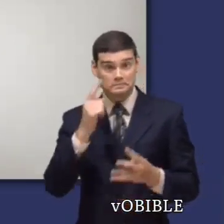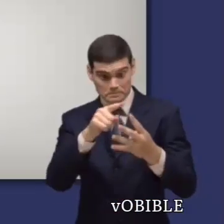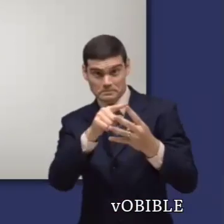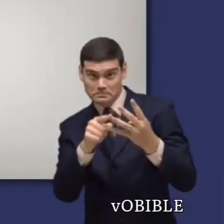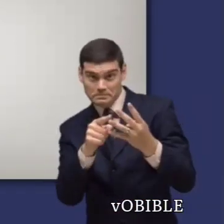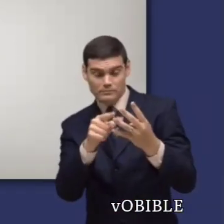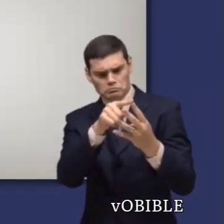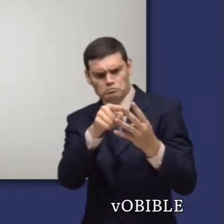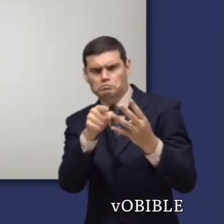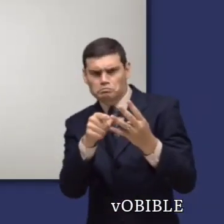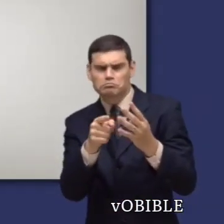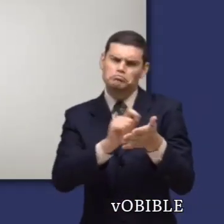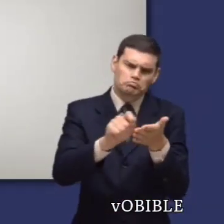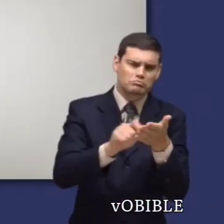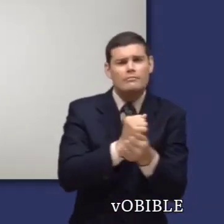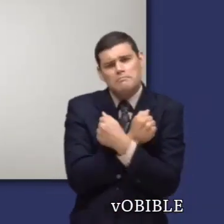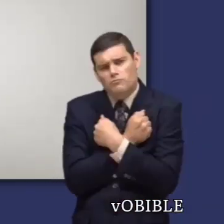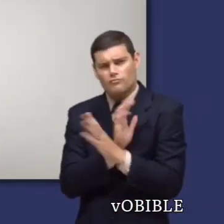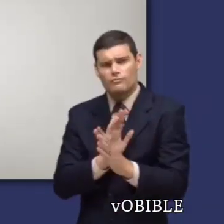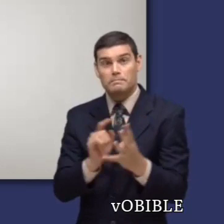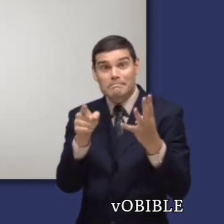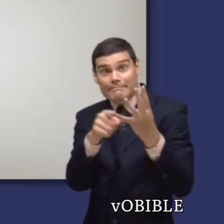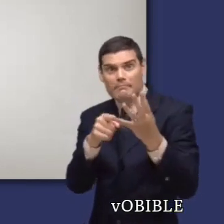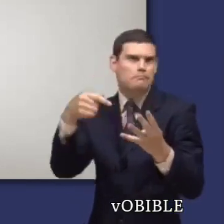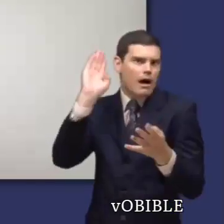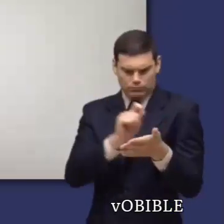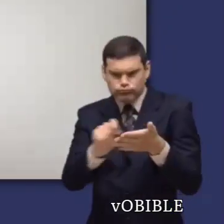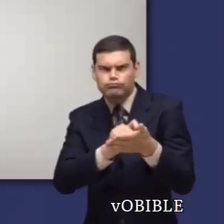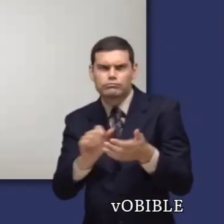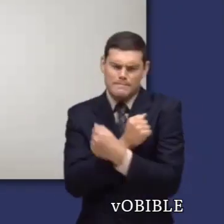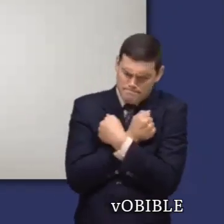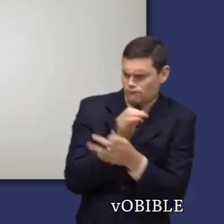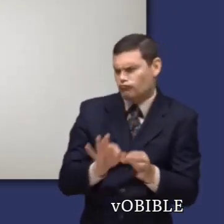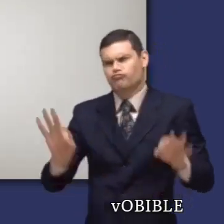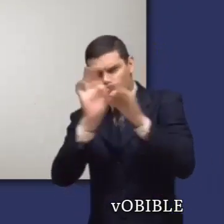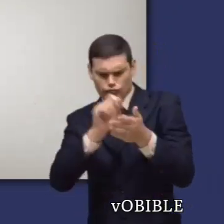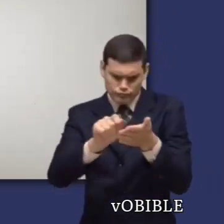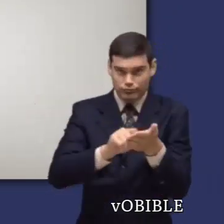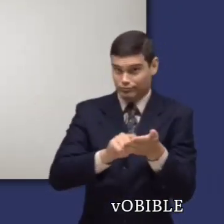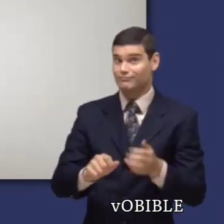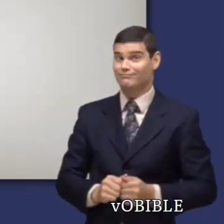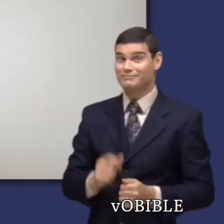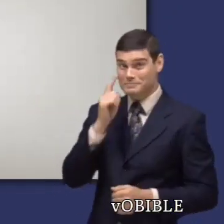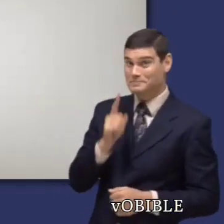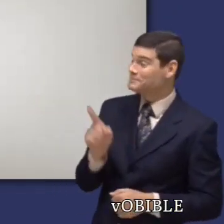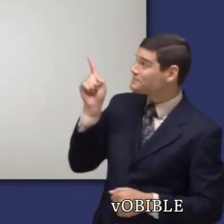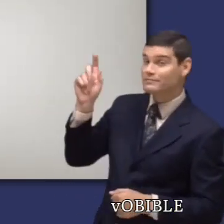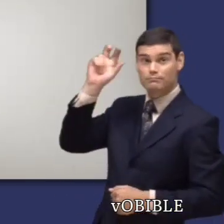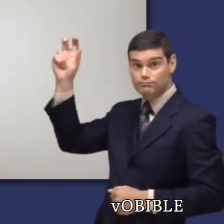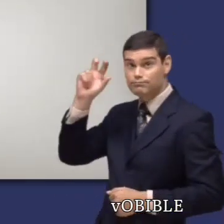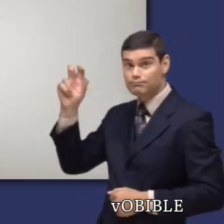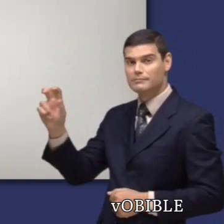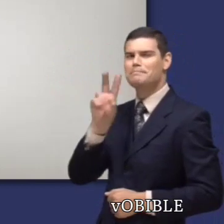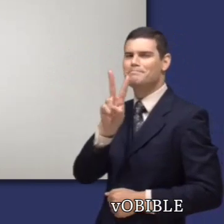Juan escribió sobre el amor más que cualquier otro evangelista. El libro de Juan tiene 21